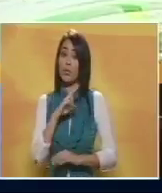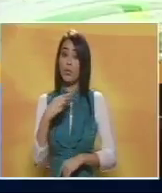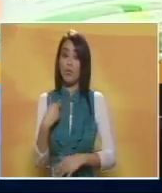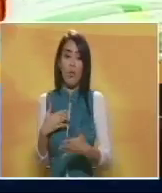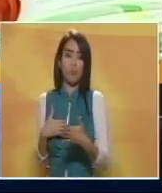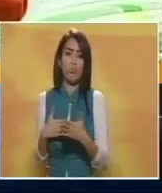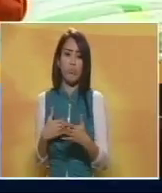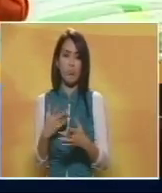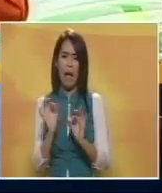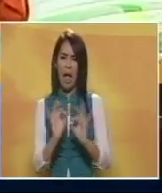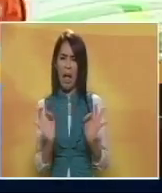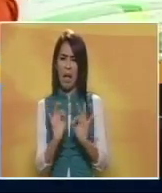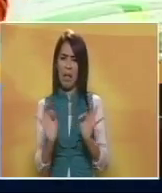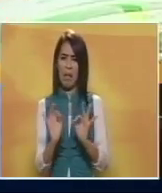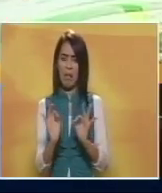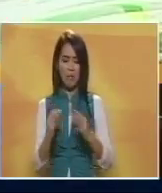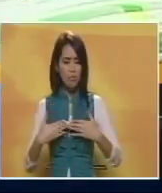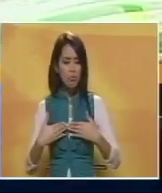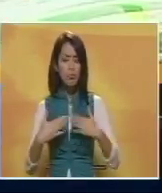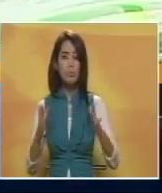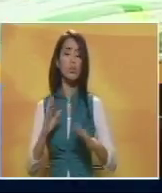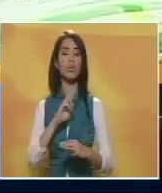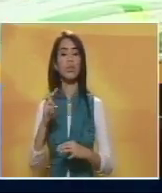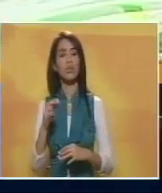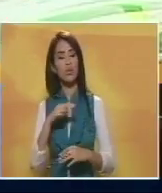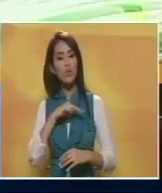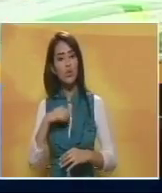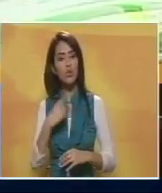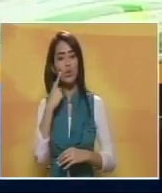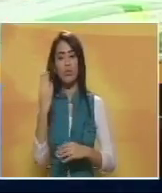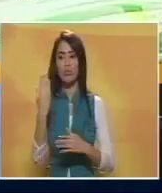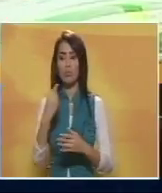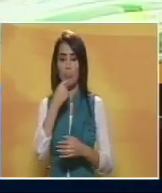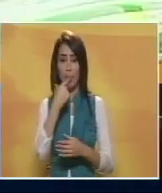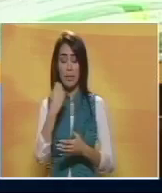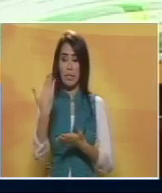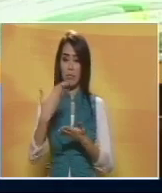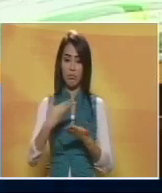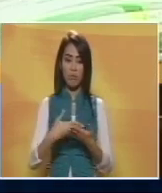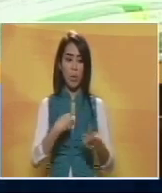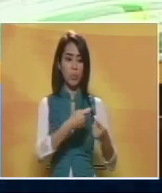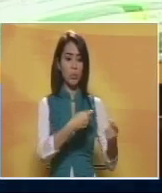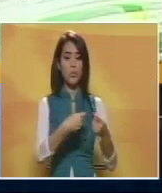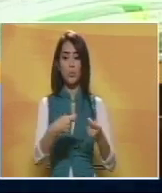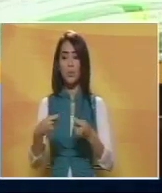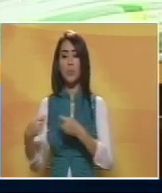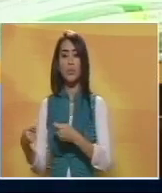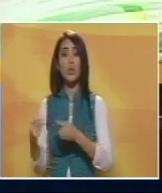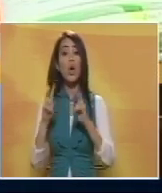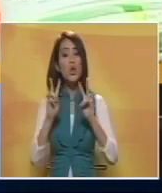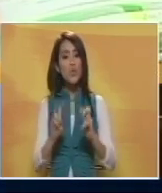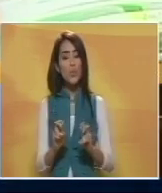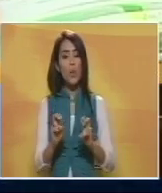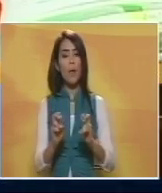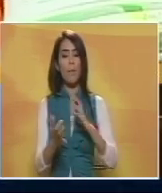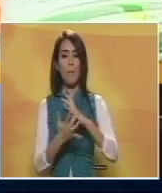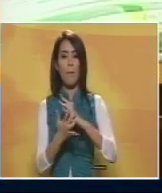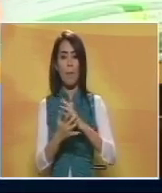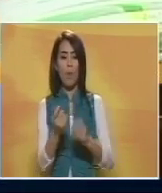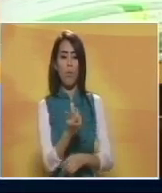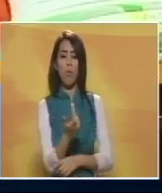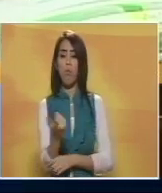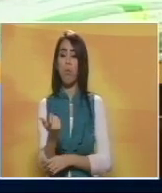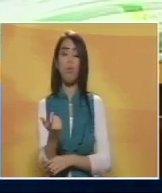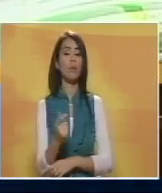nadie. Triangulamos, trajimos las medicinas contra la malaria, las hemos distribuido, los nuevos equipos de fumigación y